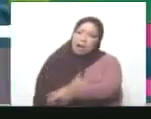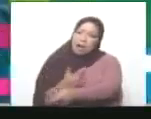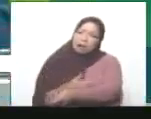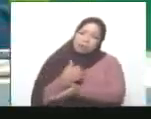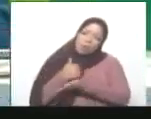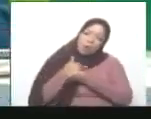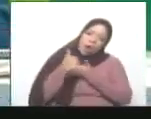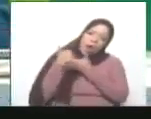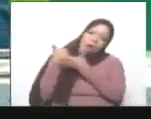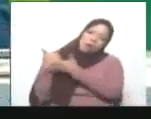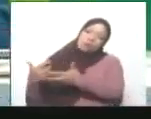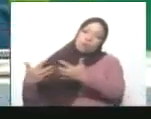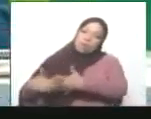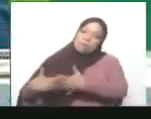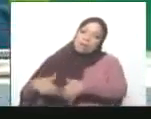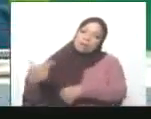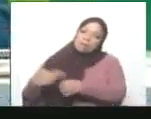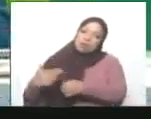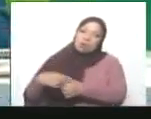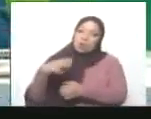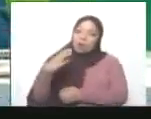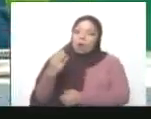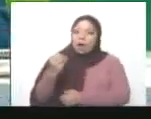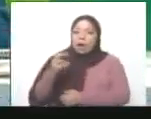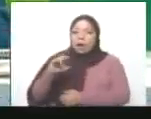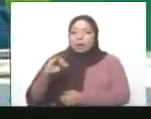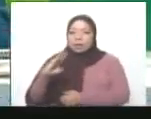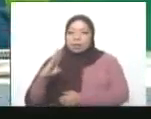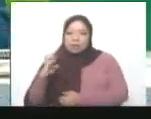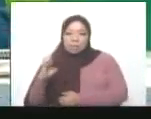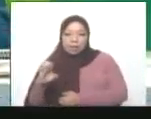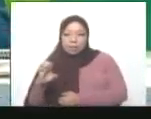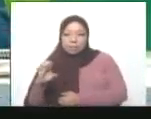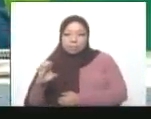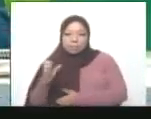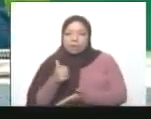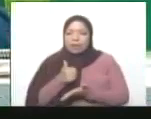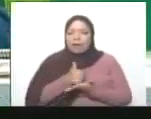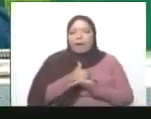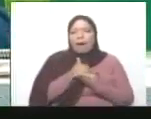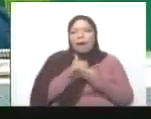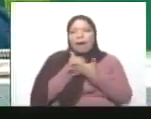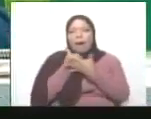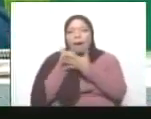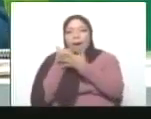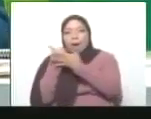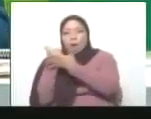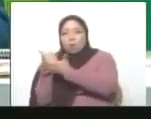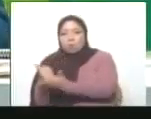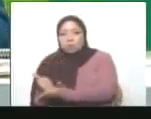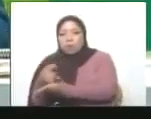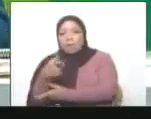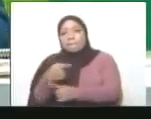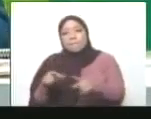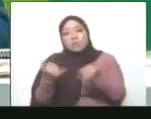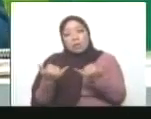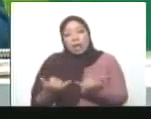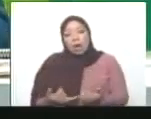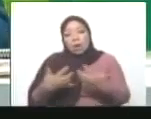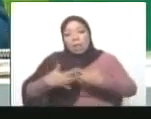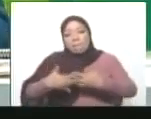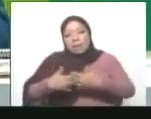ayudado en petrocaribe bastante en su momento antes de que petrocaribe fuera destruida por las sanciones criminales